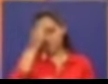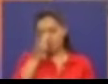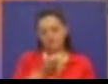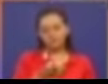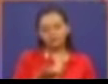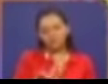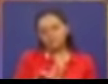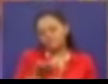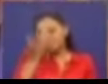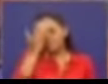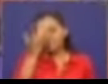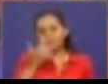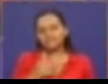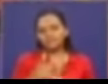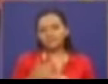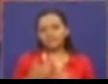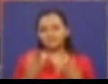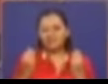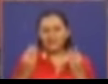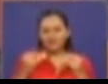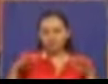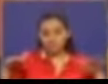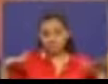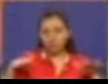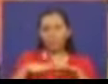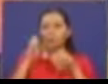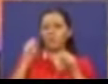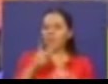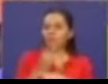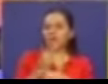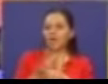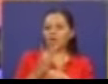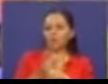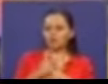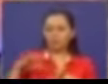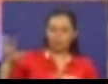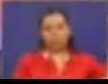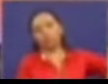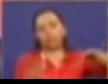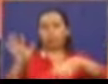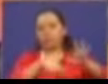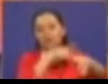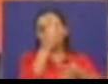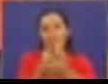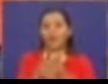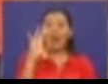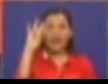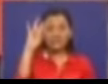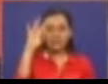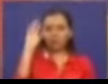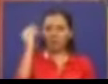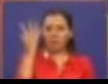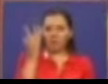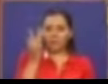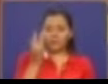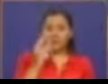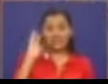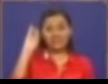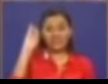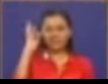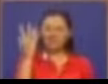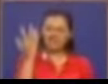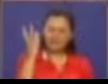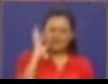porque nos hubiera acompañado mucha más gente y era peligroso, caía ya a las 7, amainó un poquito, pero a las 6 que teníamos que salir,